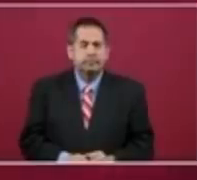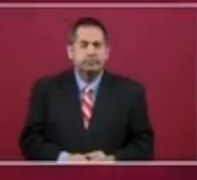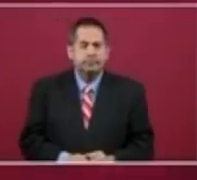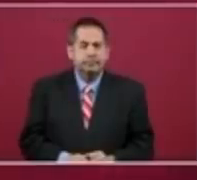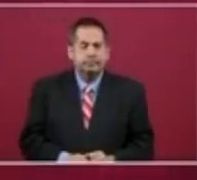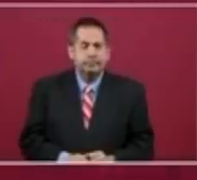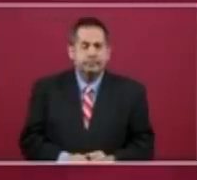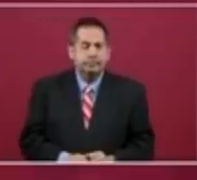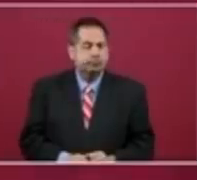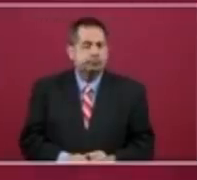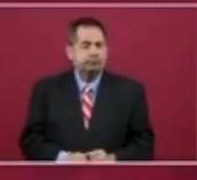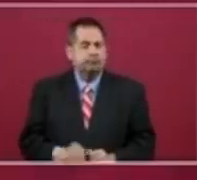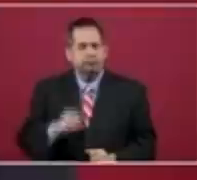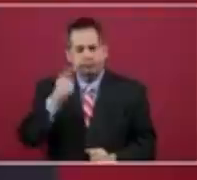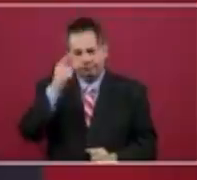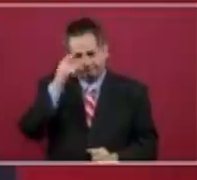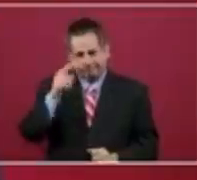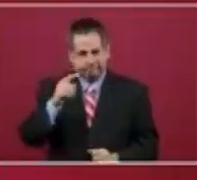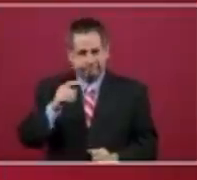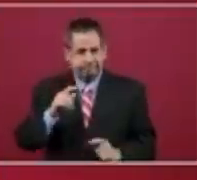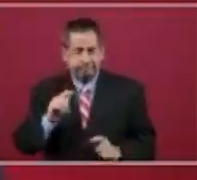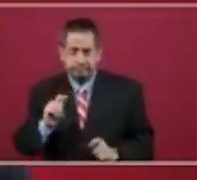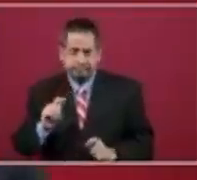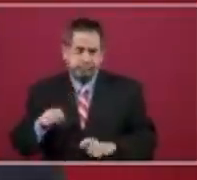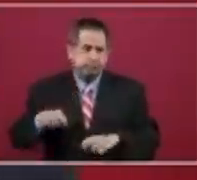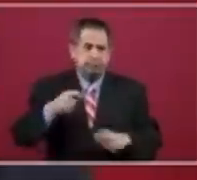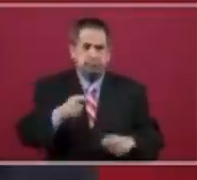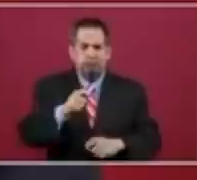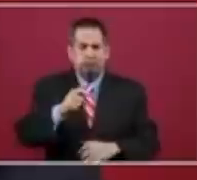la facultad para nombrar al jefe